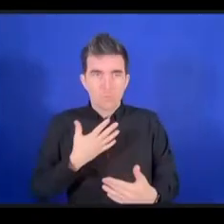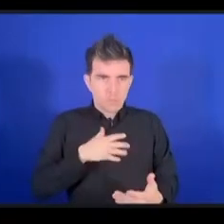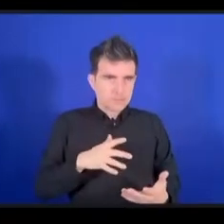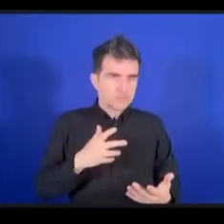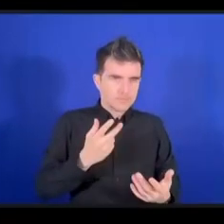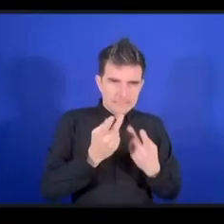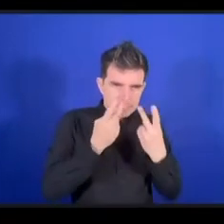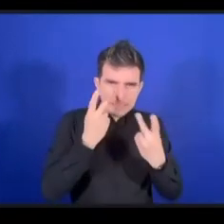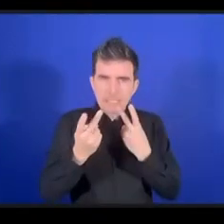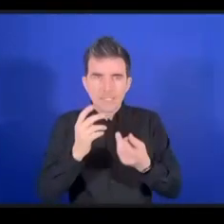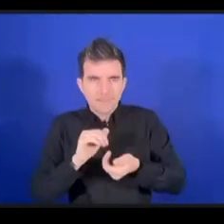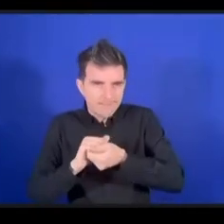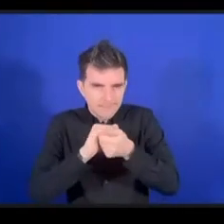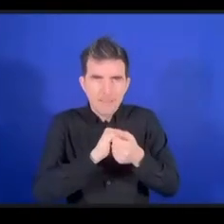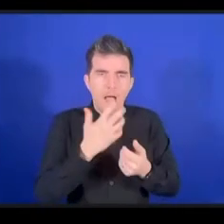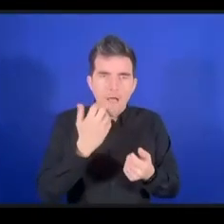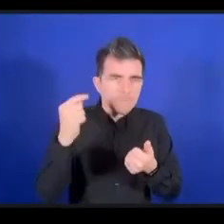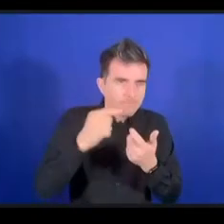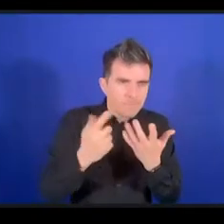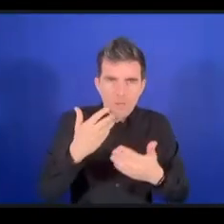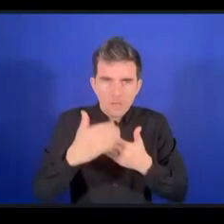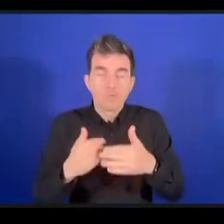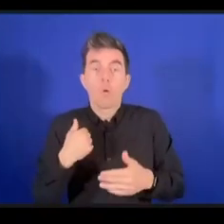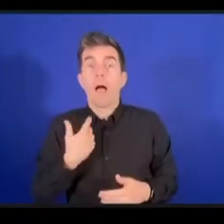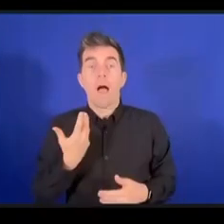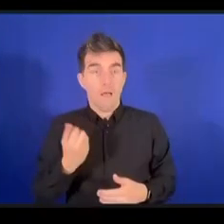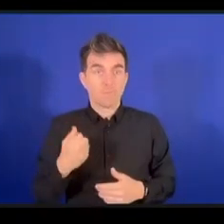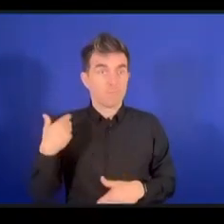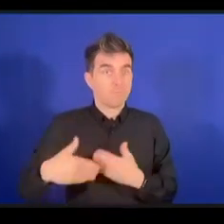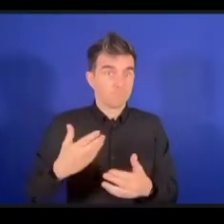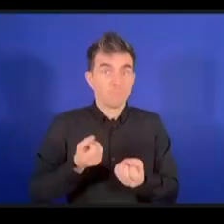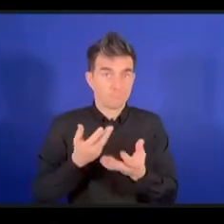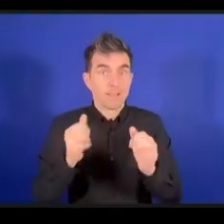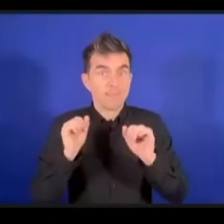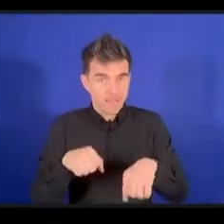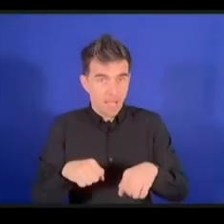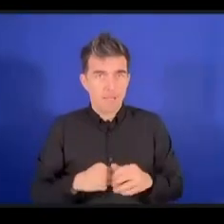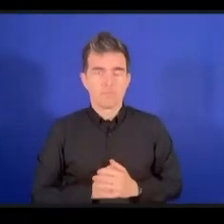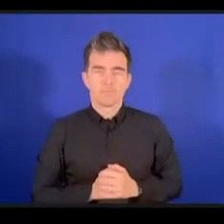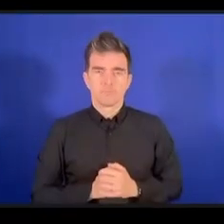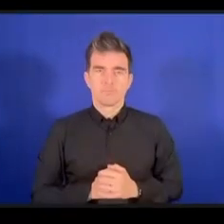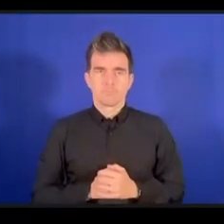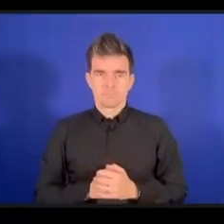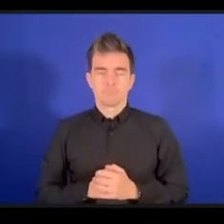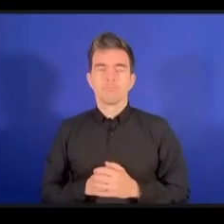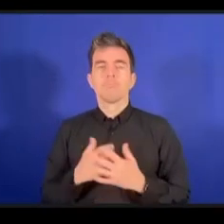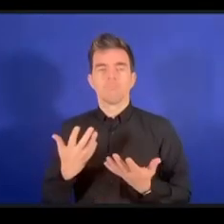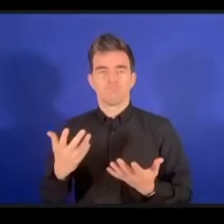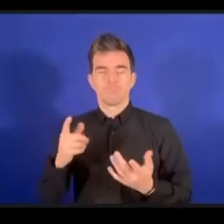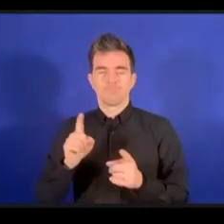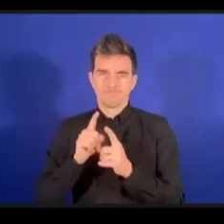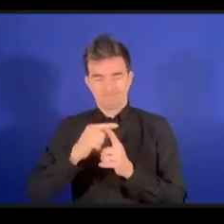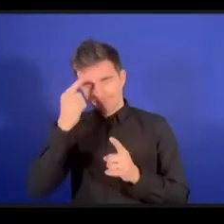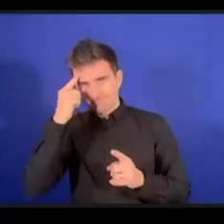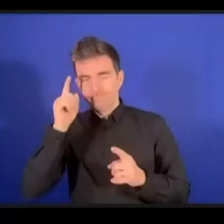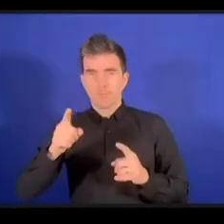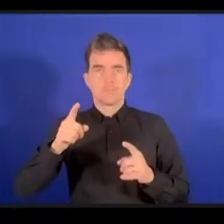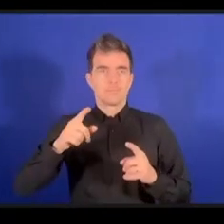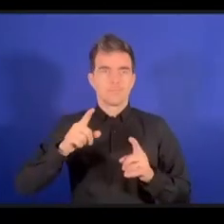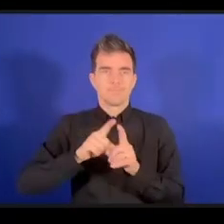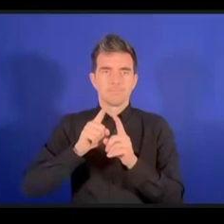tenemos cosas que aportar creo que tenemos que combinar ambos enfo que es el de abajo hacia arriba y el de arriba hacia abajo Muy bien gracias a todos por